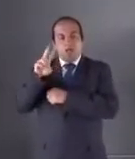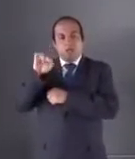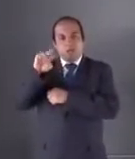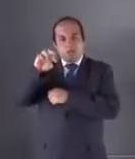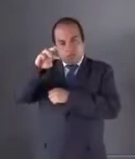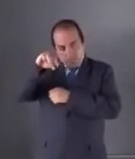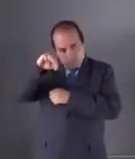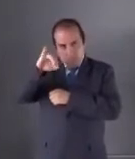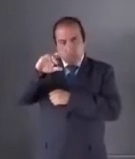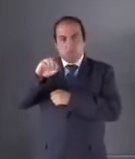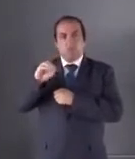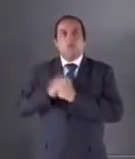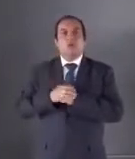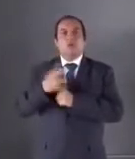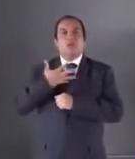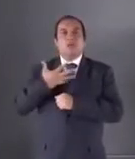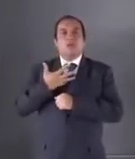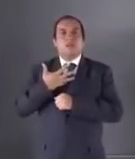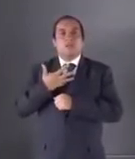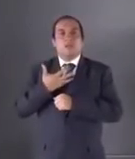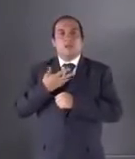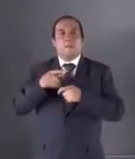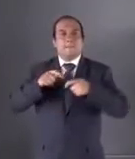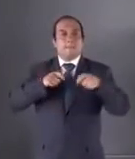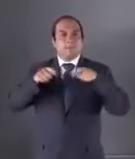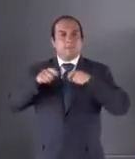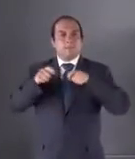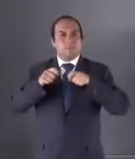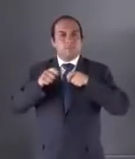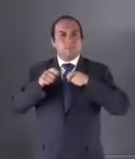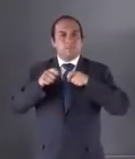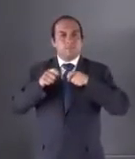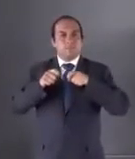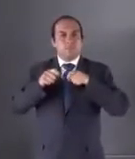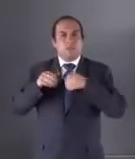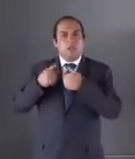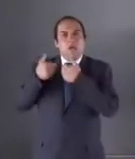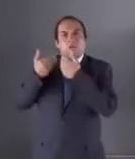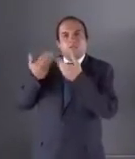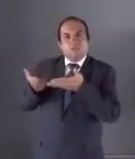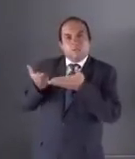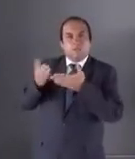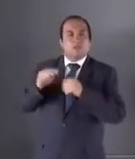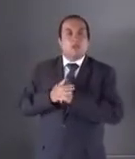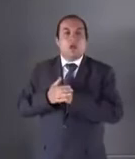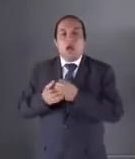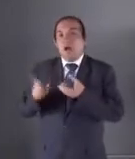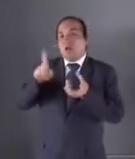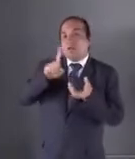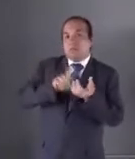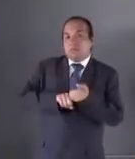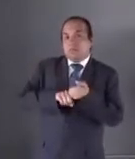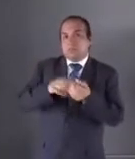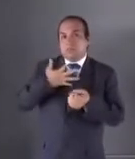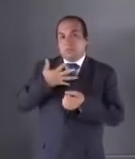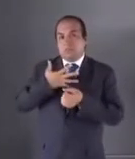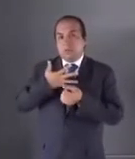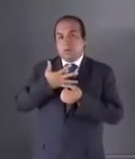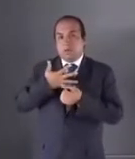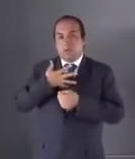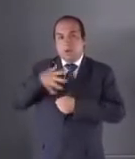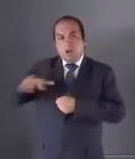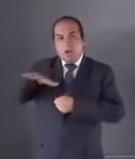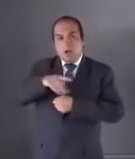con acrílicos en la parte exterior. En el interior tiene espacio para